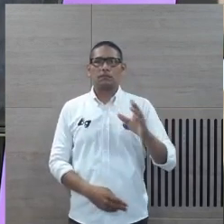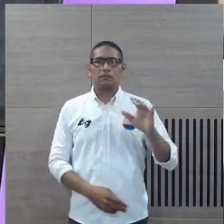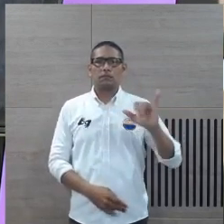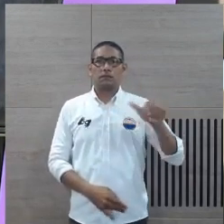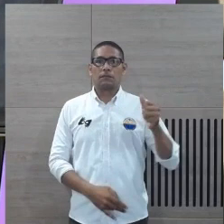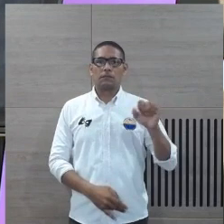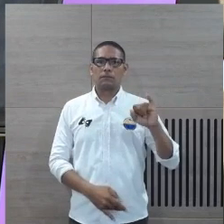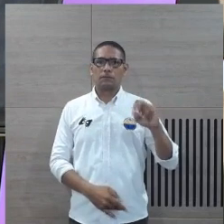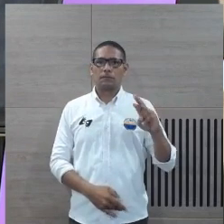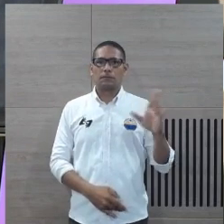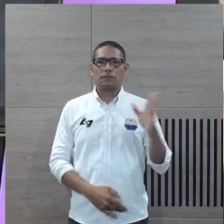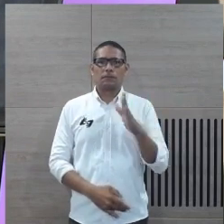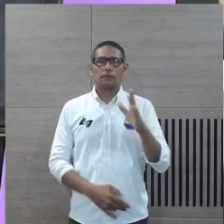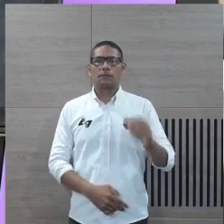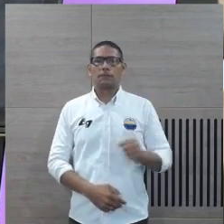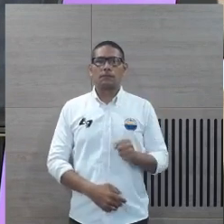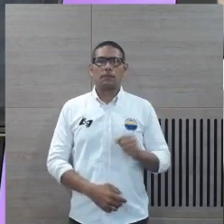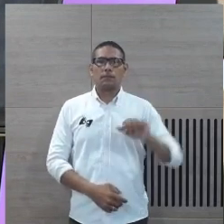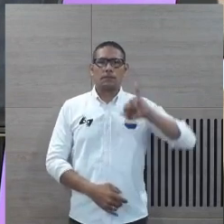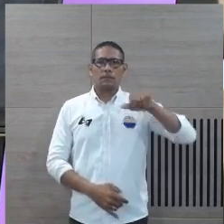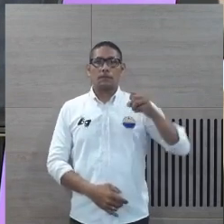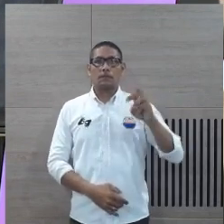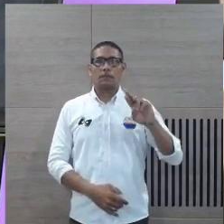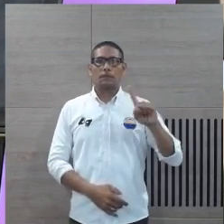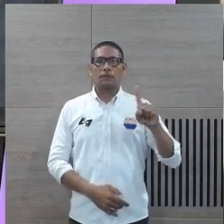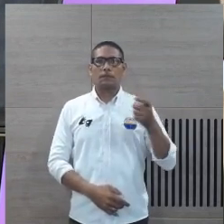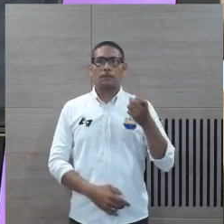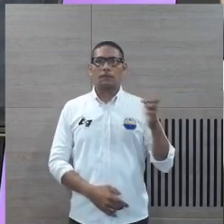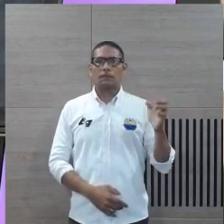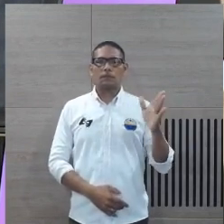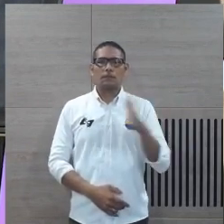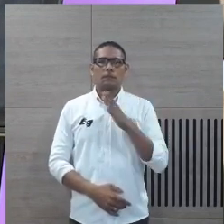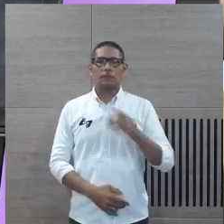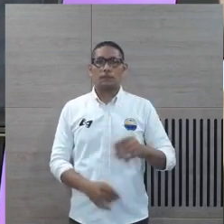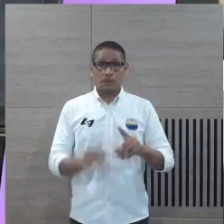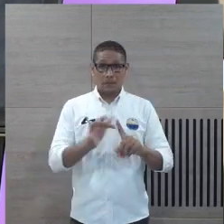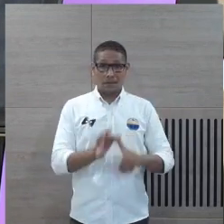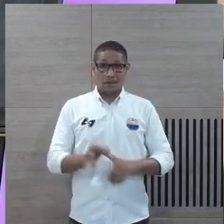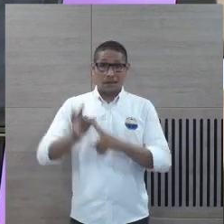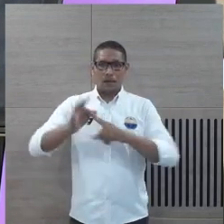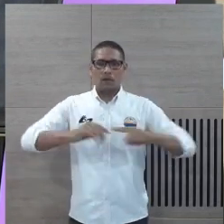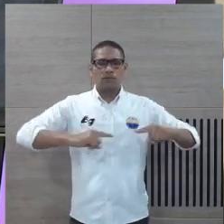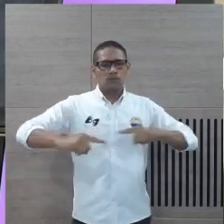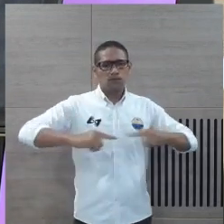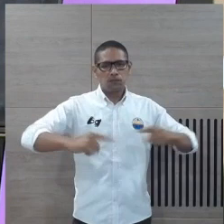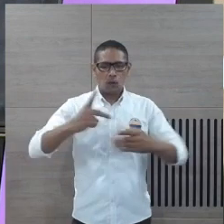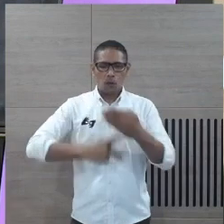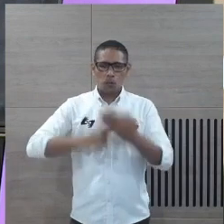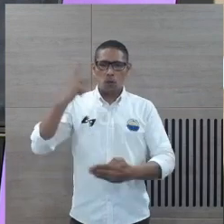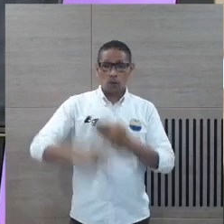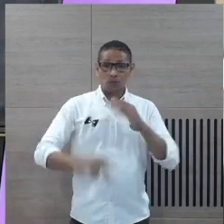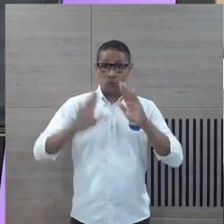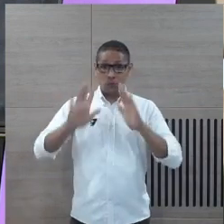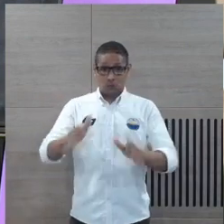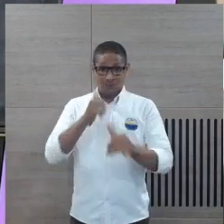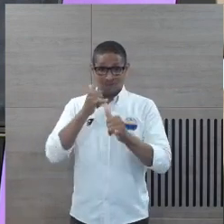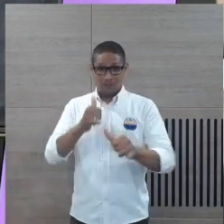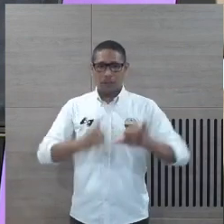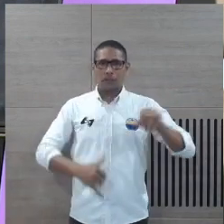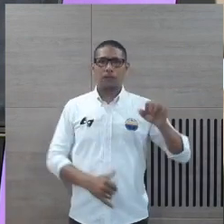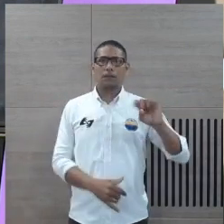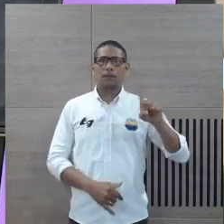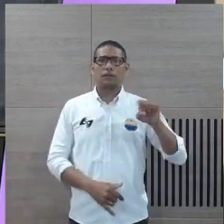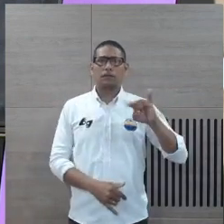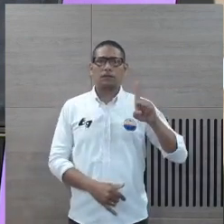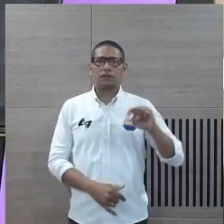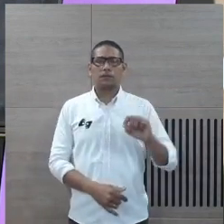Zambrano Romero. Especialista en Gerencia de Proyectos de Ingeniería, Jesús Andrés Arias Choles. Jorge Alberto Guzmán Padilla. Carmen